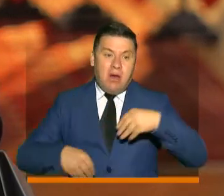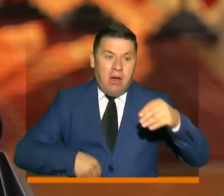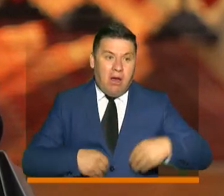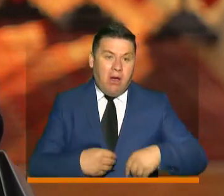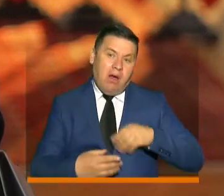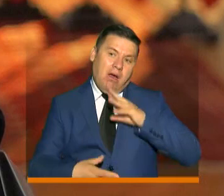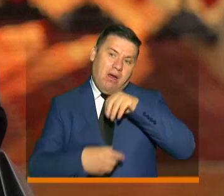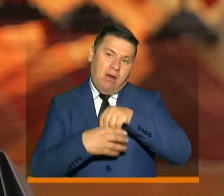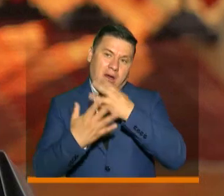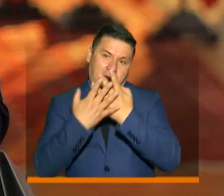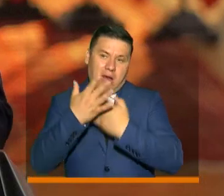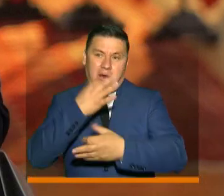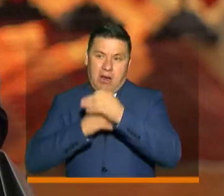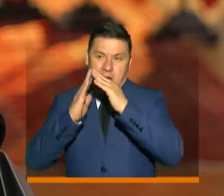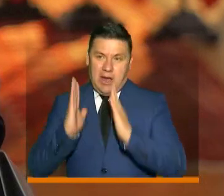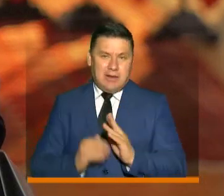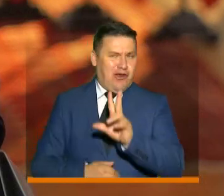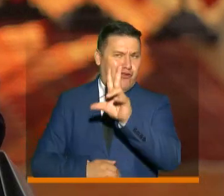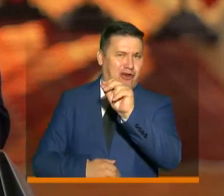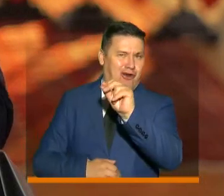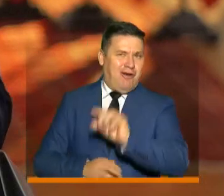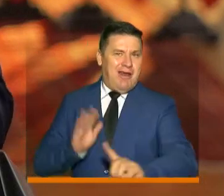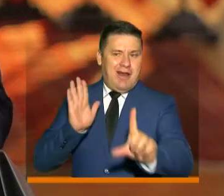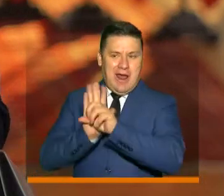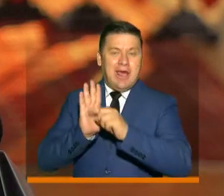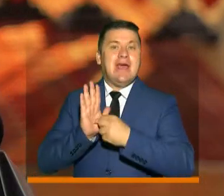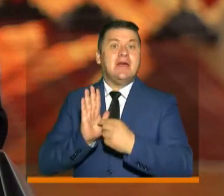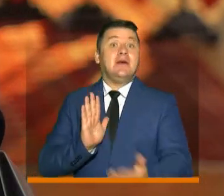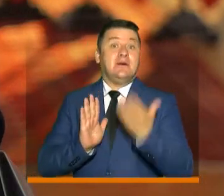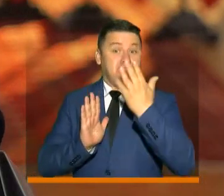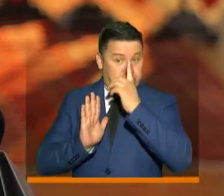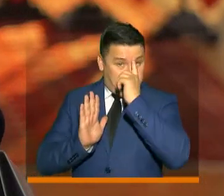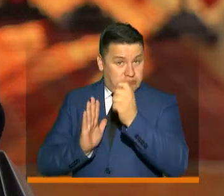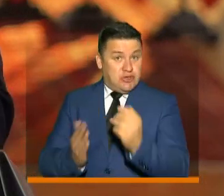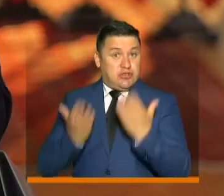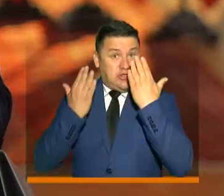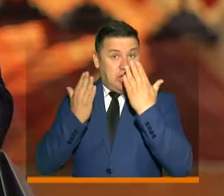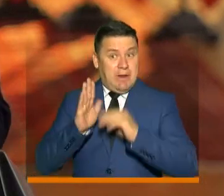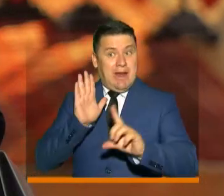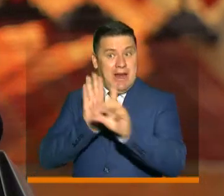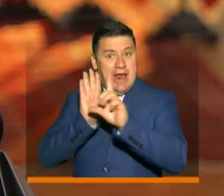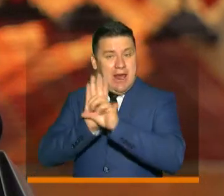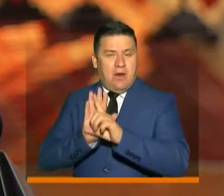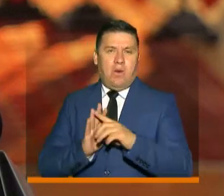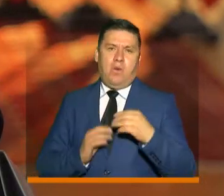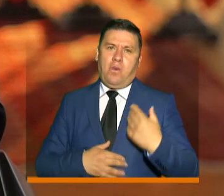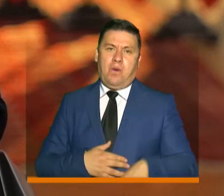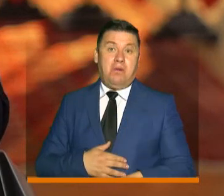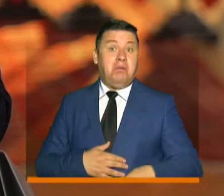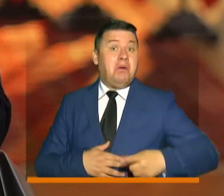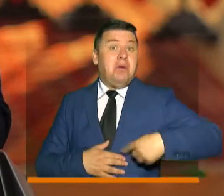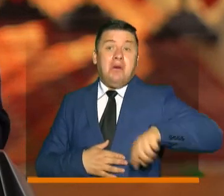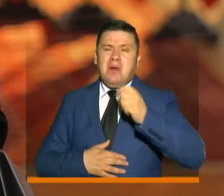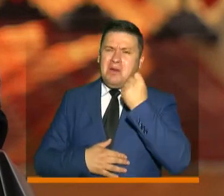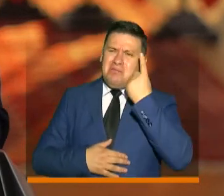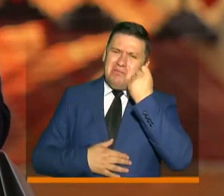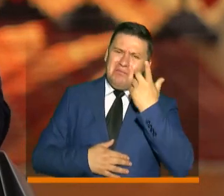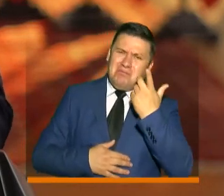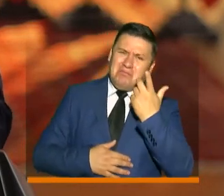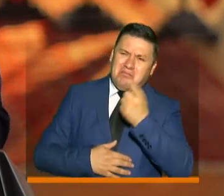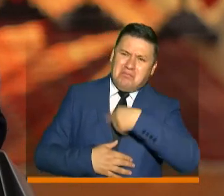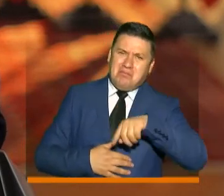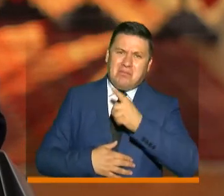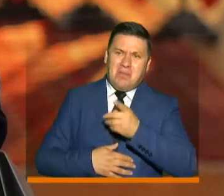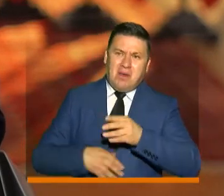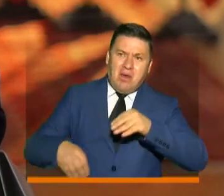corruptos todos estos esfuerzos son valiosos pero todos serán inútiles si no entendemos que la lucha